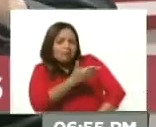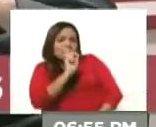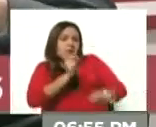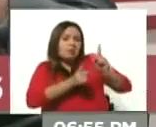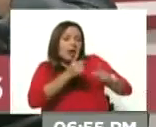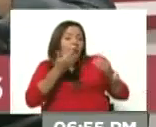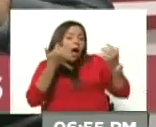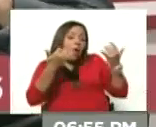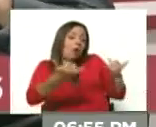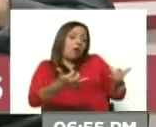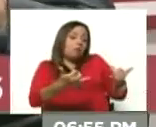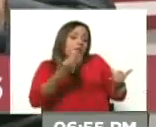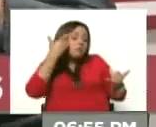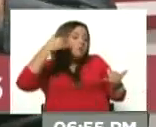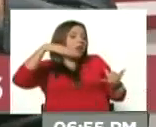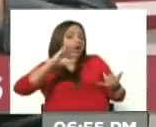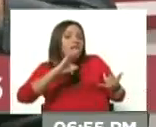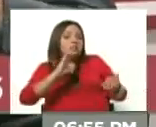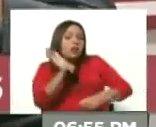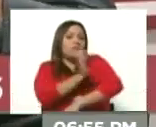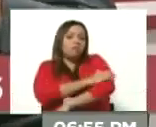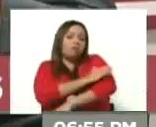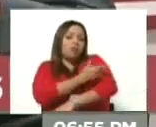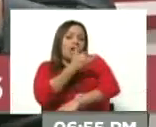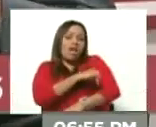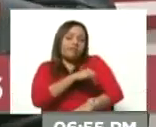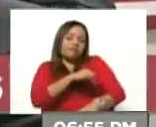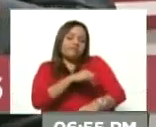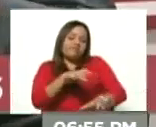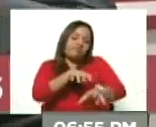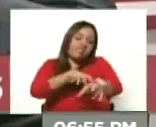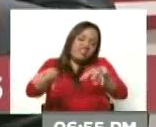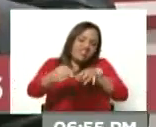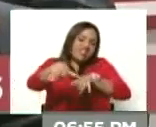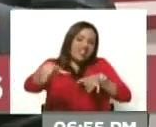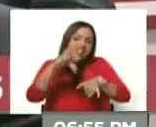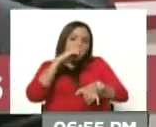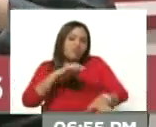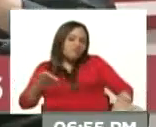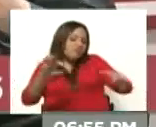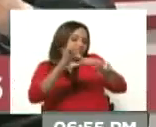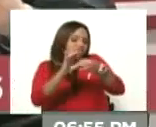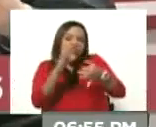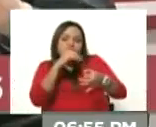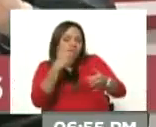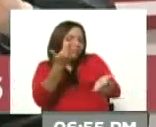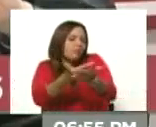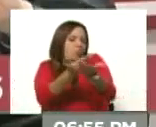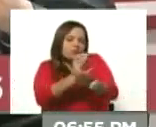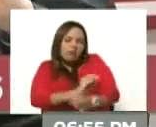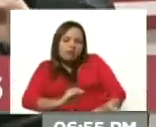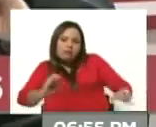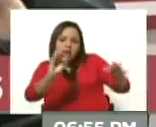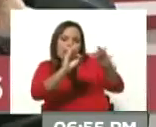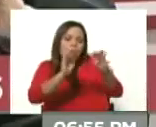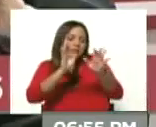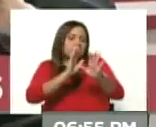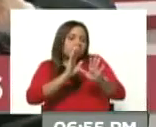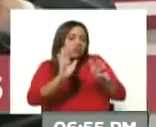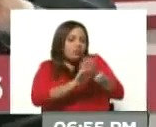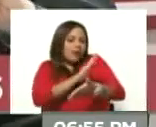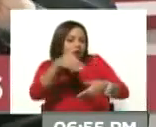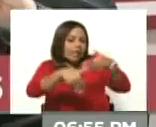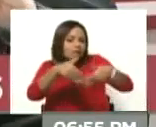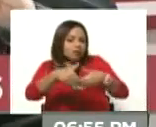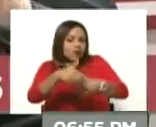indicar que la oposición va a marchar dividida desarticulada sin propuestas a las elecciones